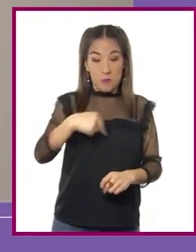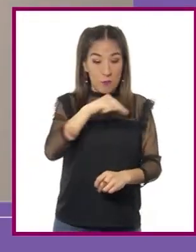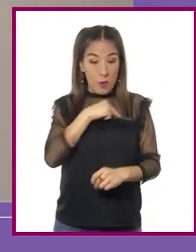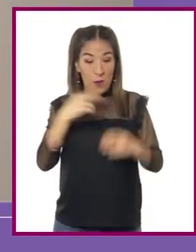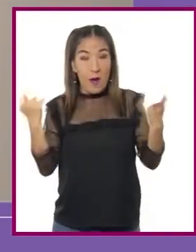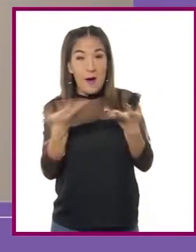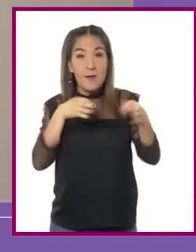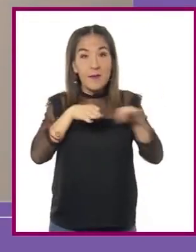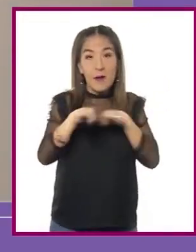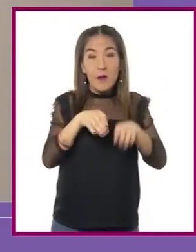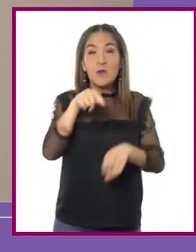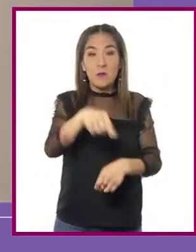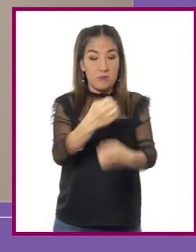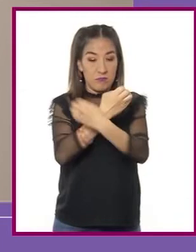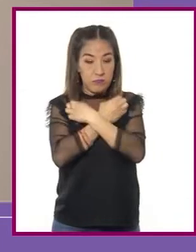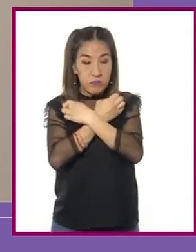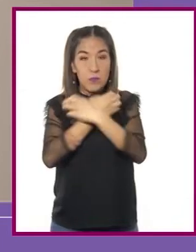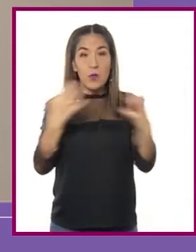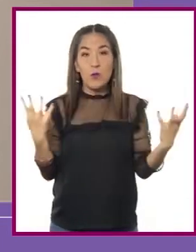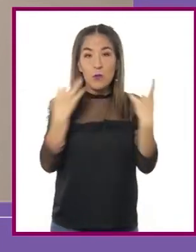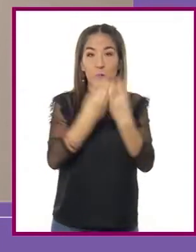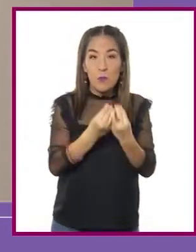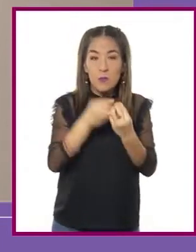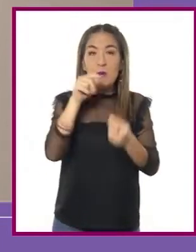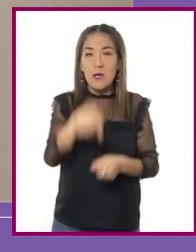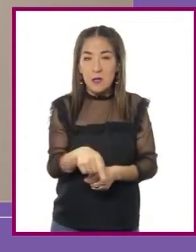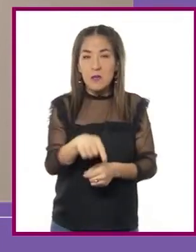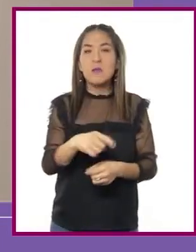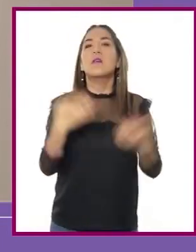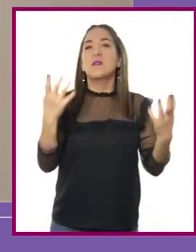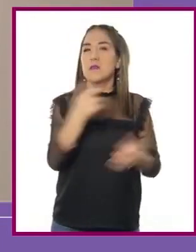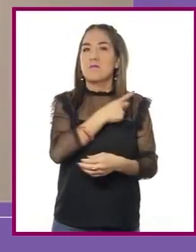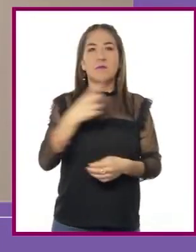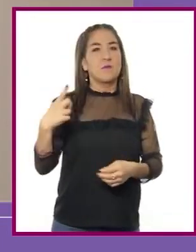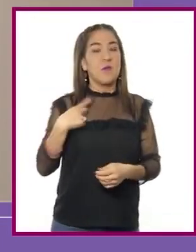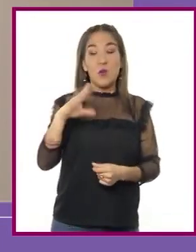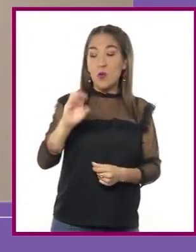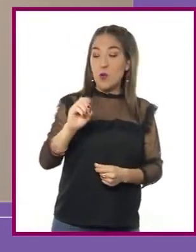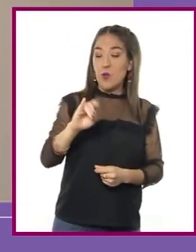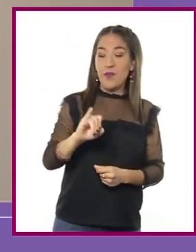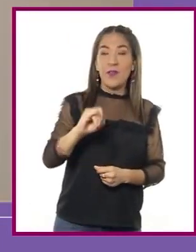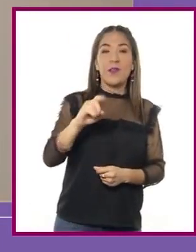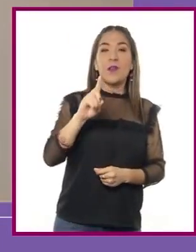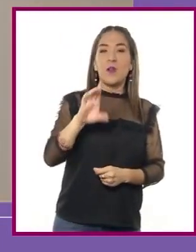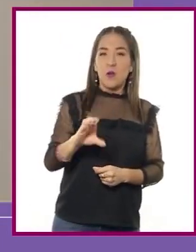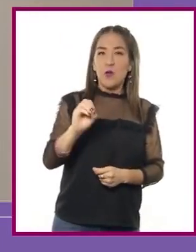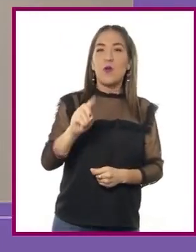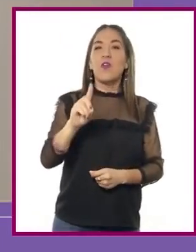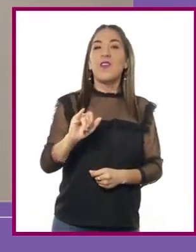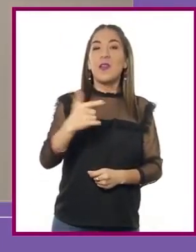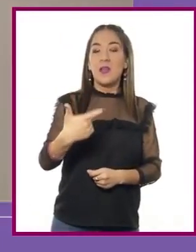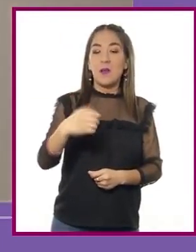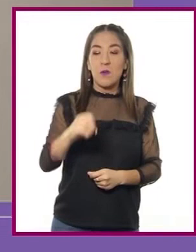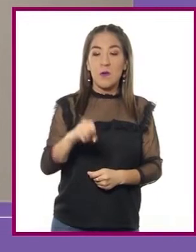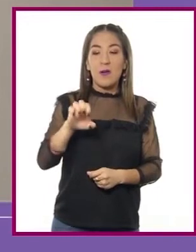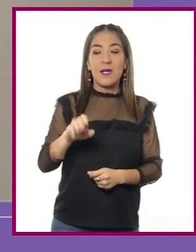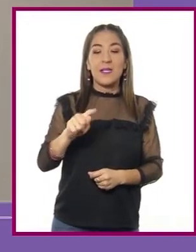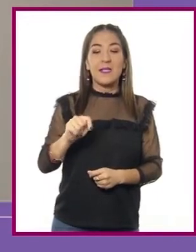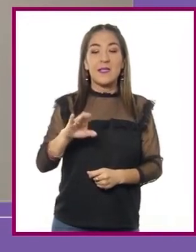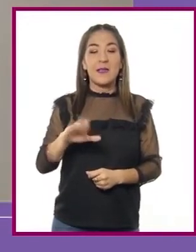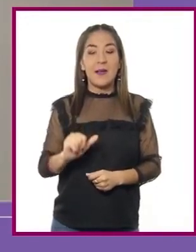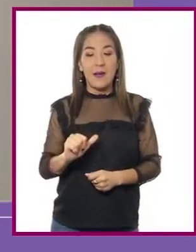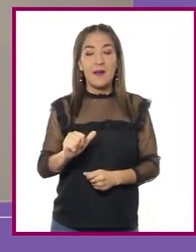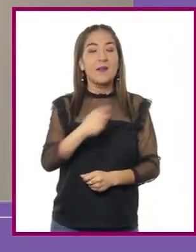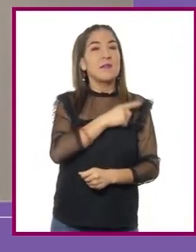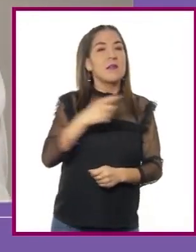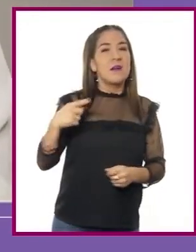una institución educativa pública, respetamos un código de ética. Al realizar nuestra labor diaria,